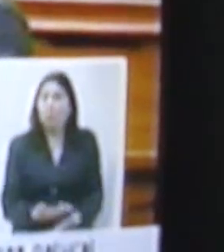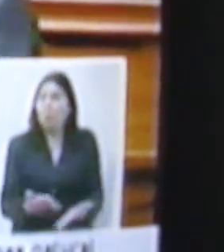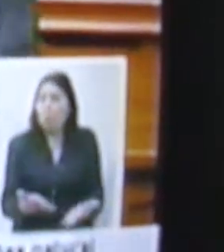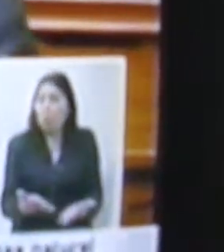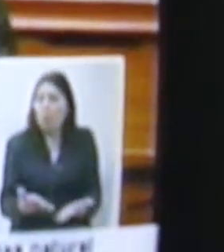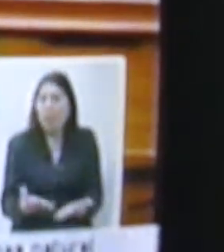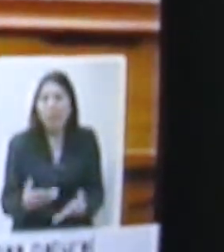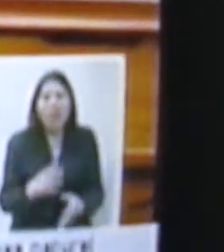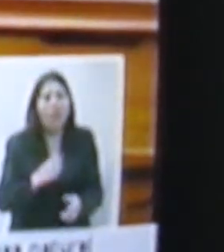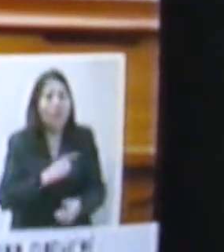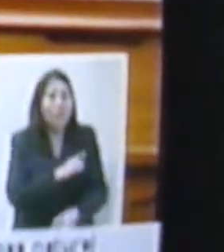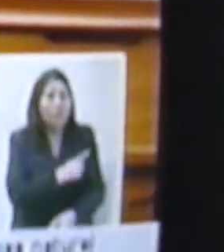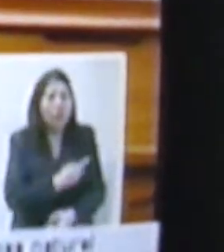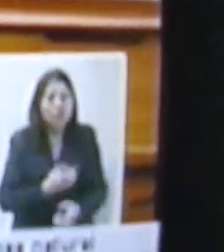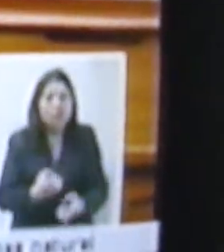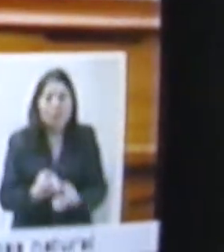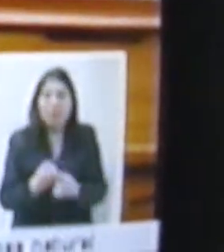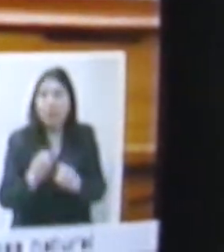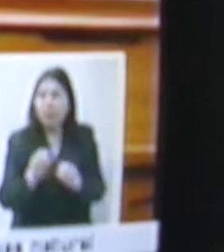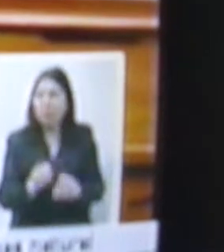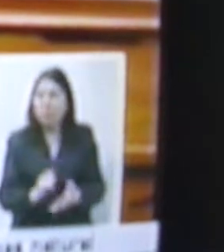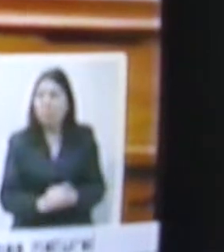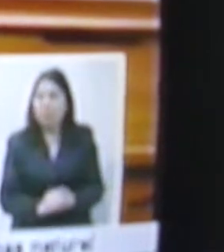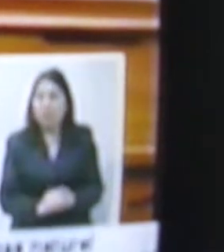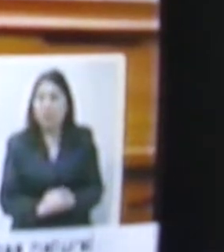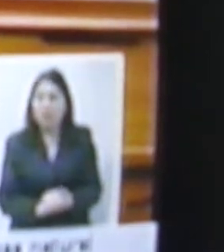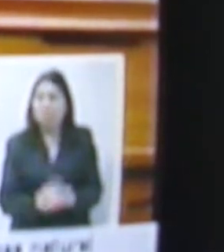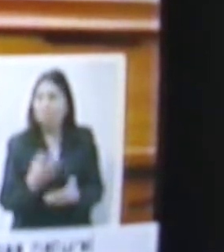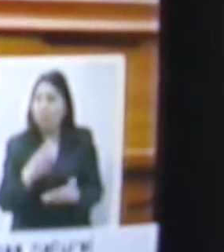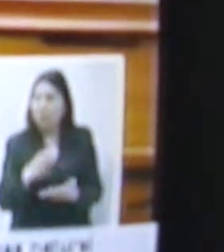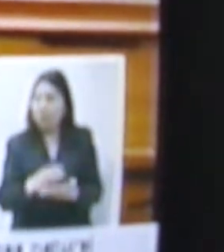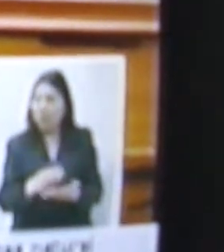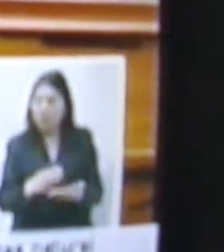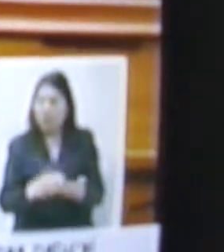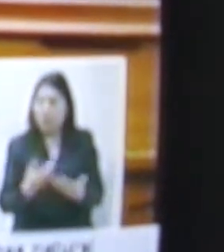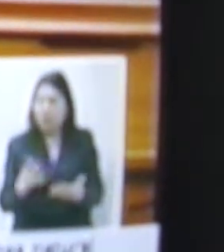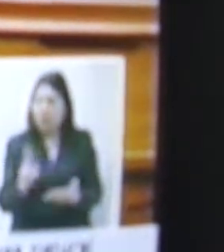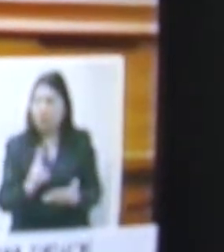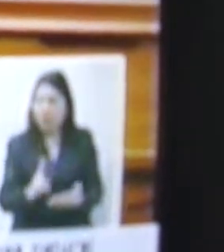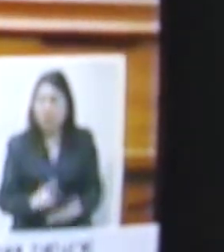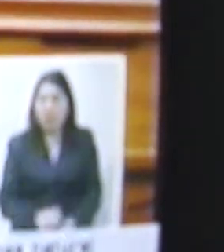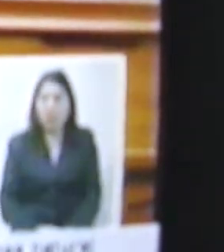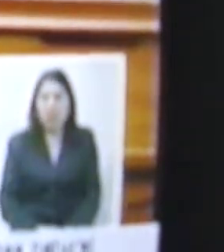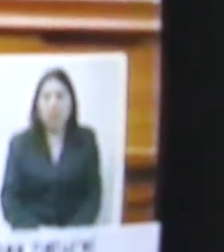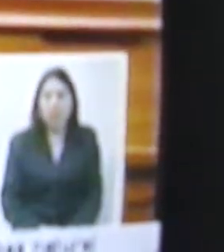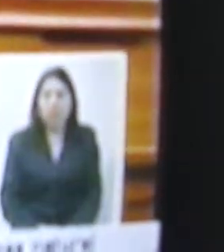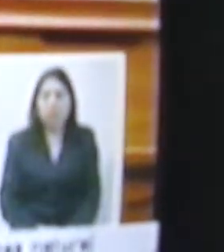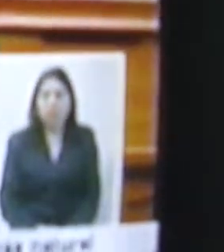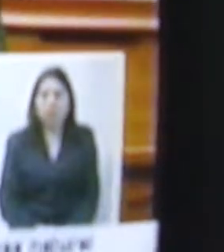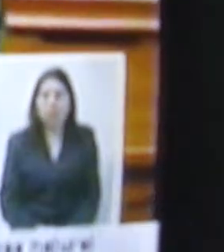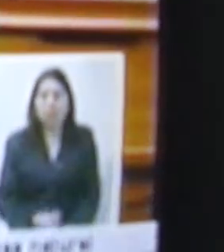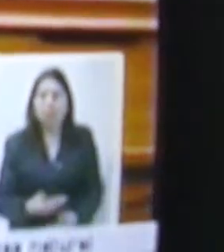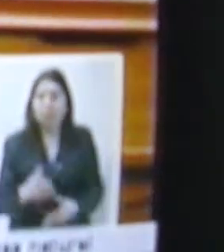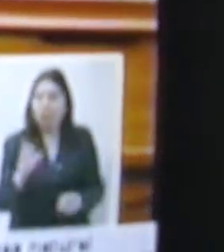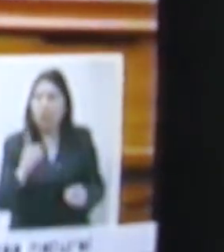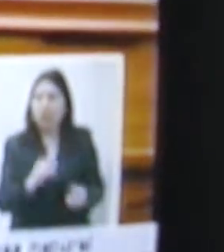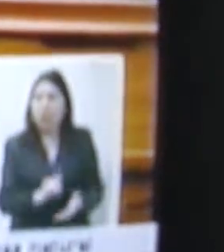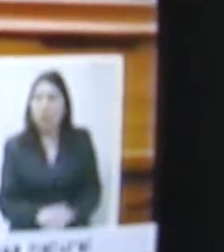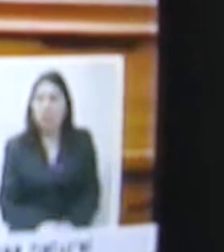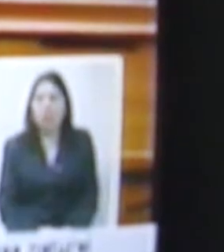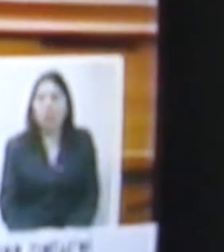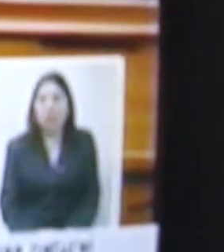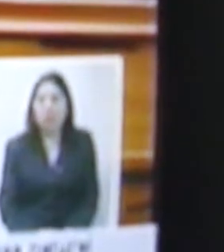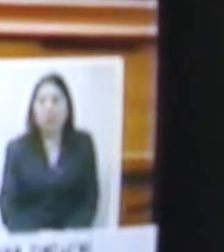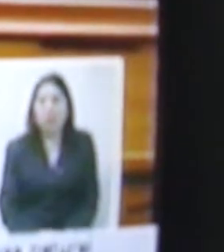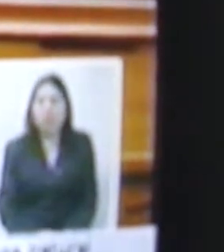esfuerzo estatal por confirmar, por certificar estas reservas, y entonces se generan dudas